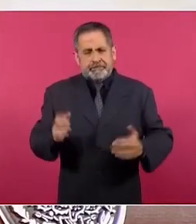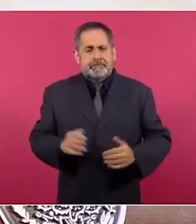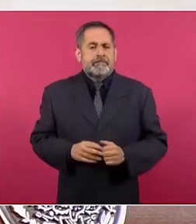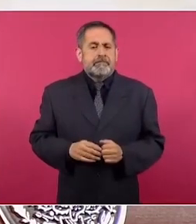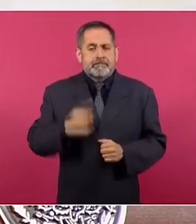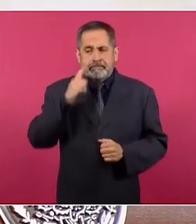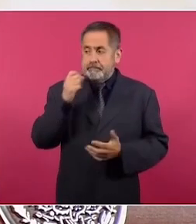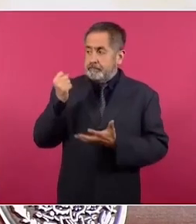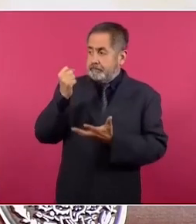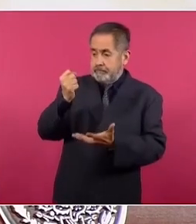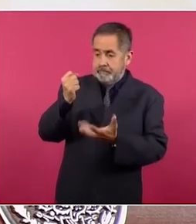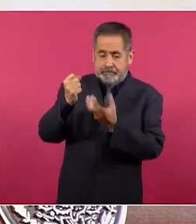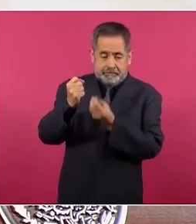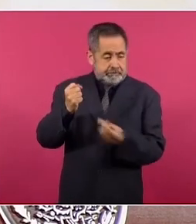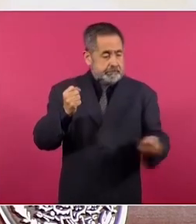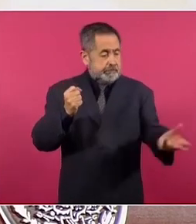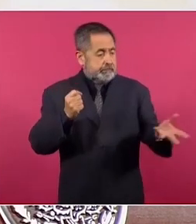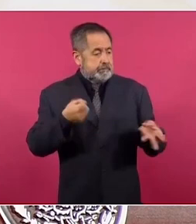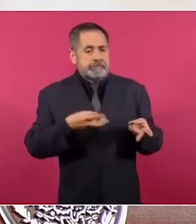del presupuesto público.